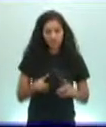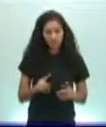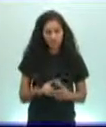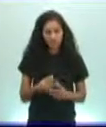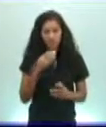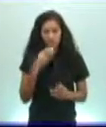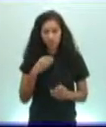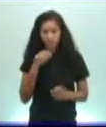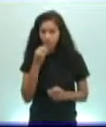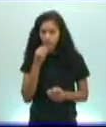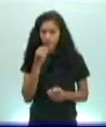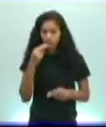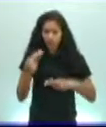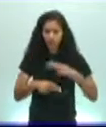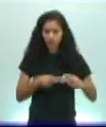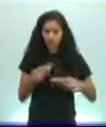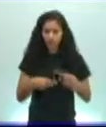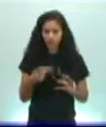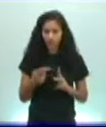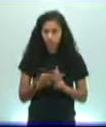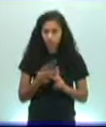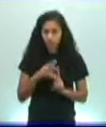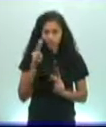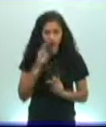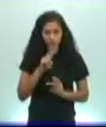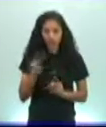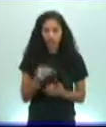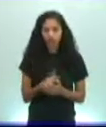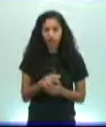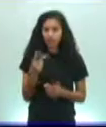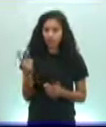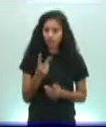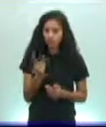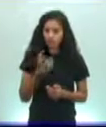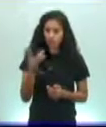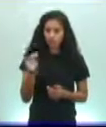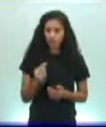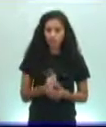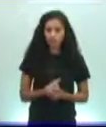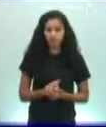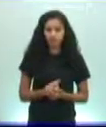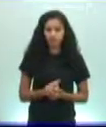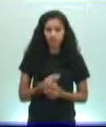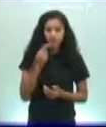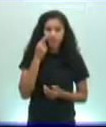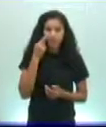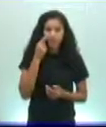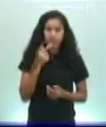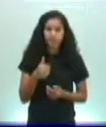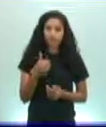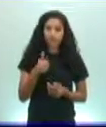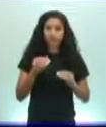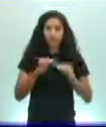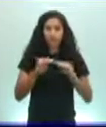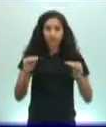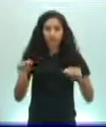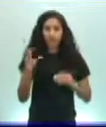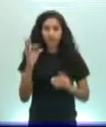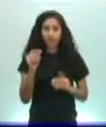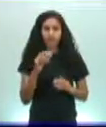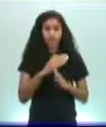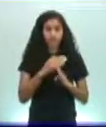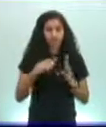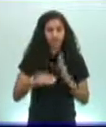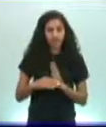¿cómo pudiéramos hacer para encontrar estos dos valores? Fíjense que la base es un número